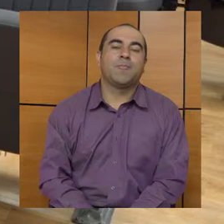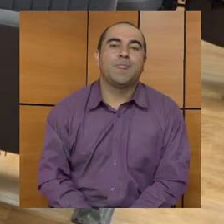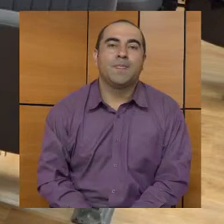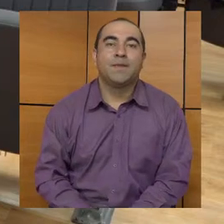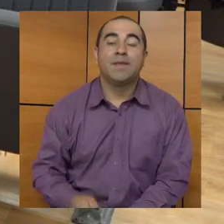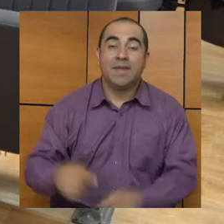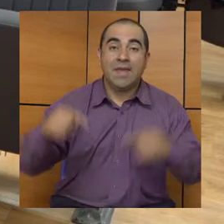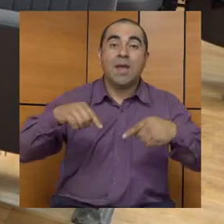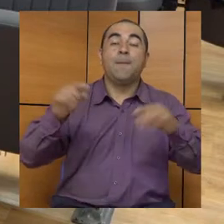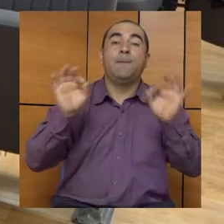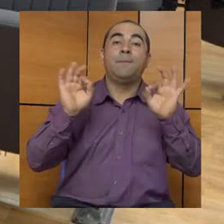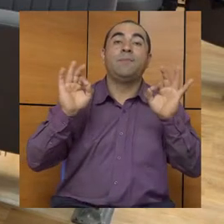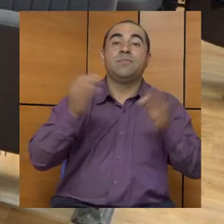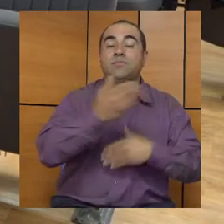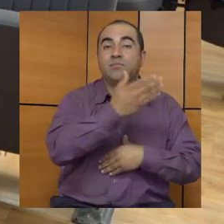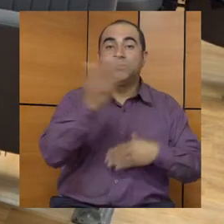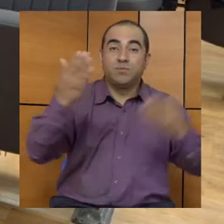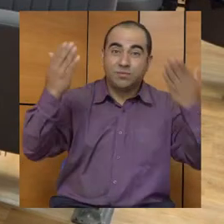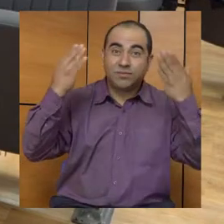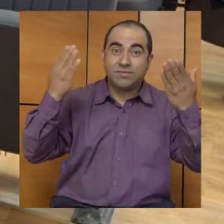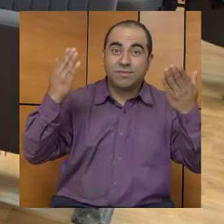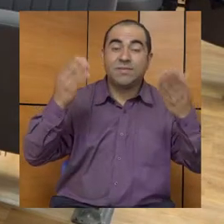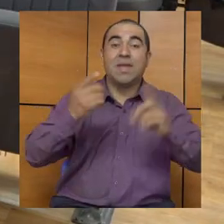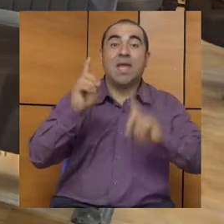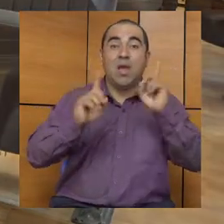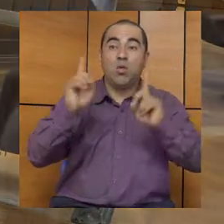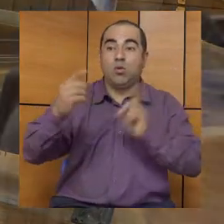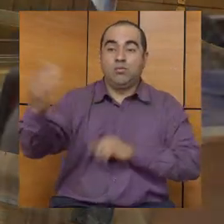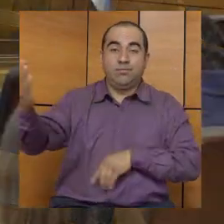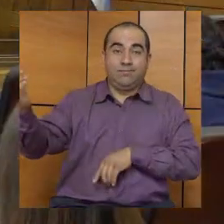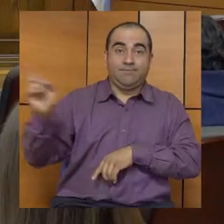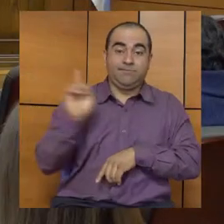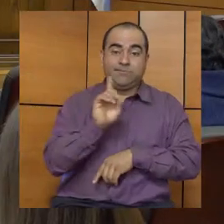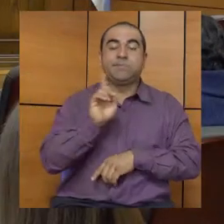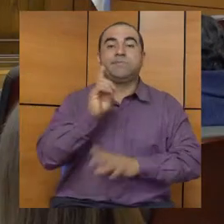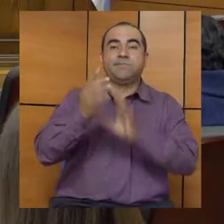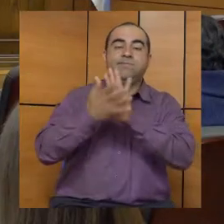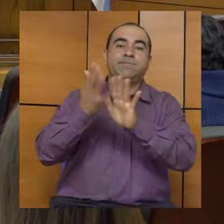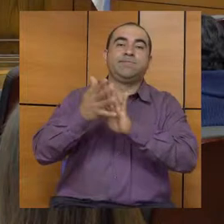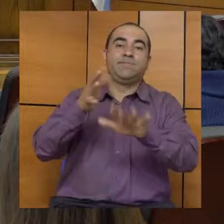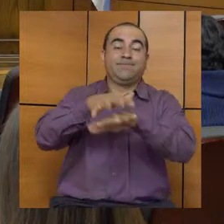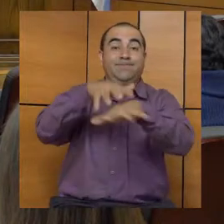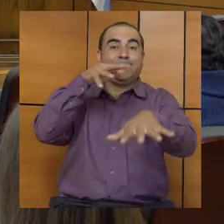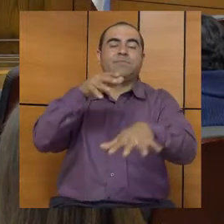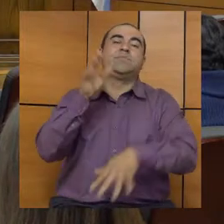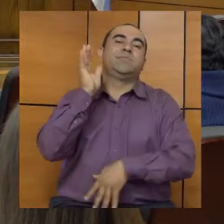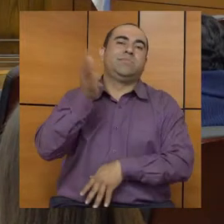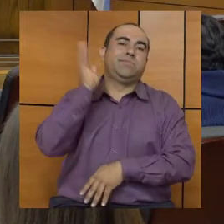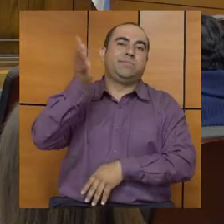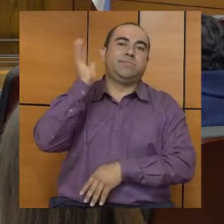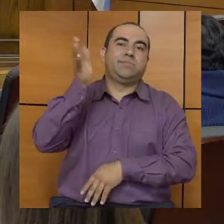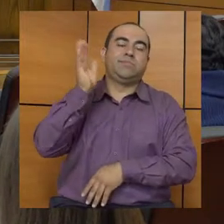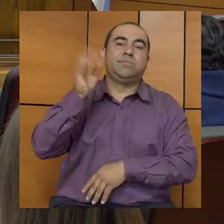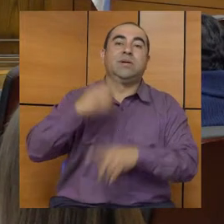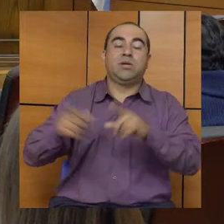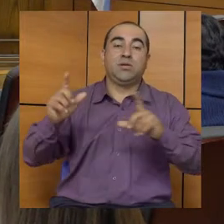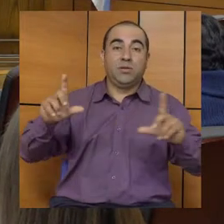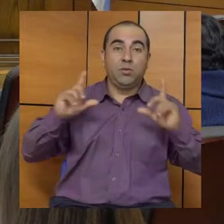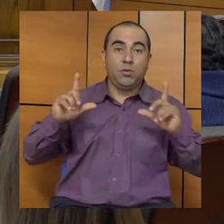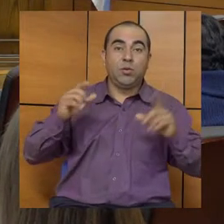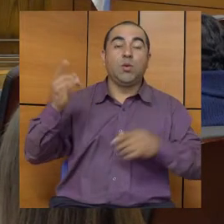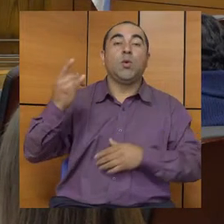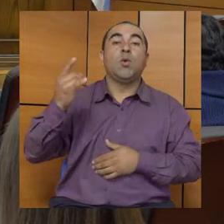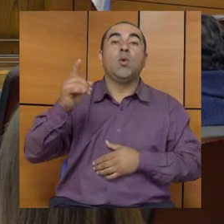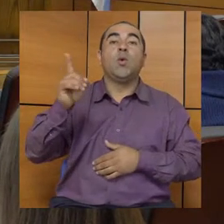De manera especial, también saludamos a los señores expositores de esta jornada, al doctor Jorge Arenas Gaitán, catedrático de la Universidad de